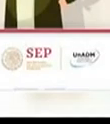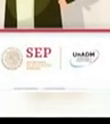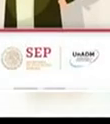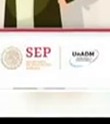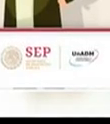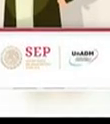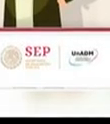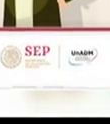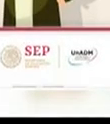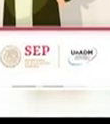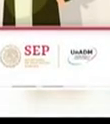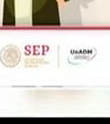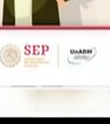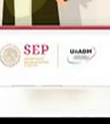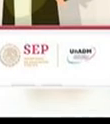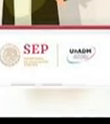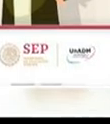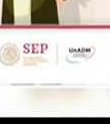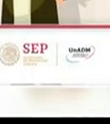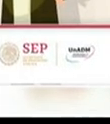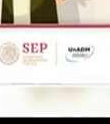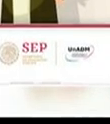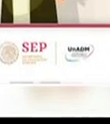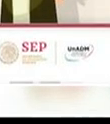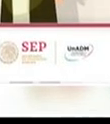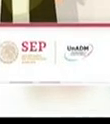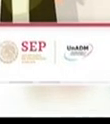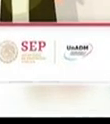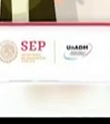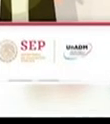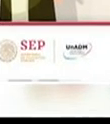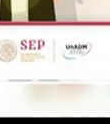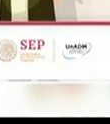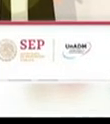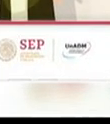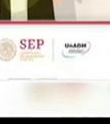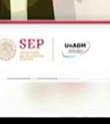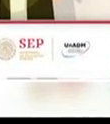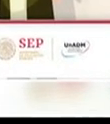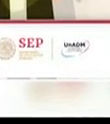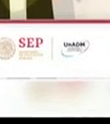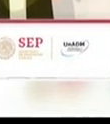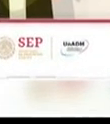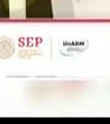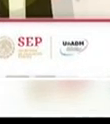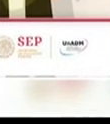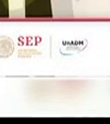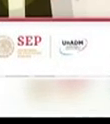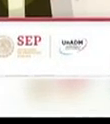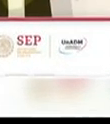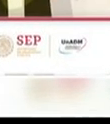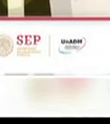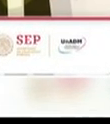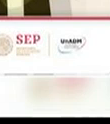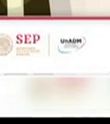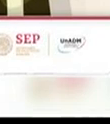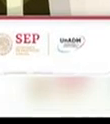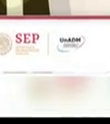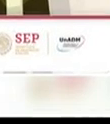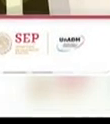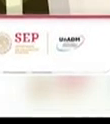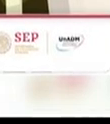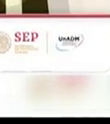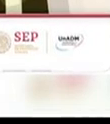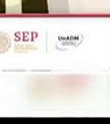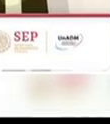¿Ya sabes qué vas a hacer después del bachillerato? La Universidad Abierta y a Distancia de México es una opción gratuita para concluir tu